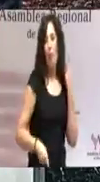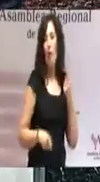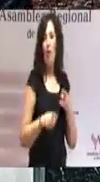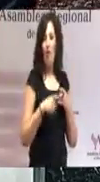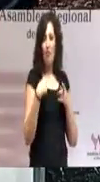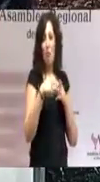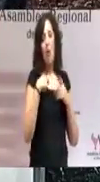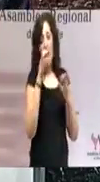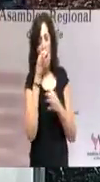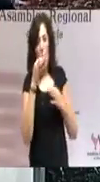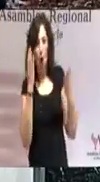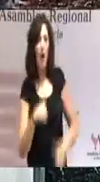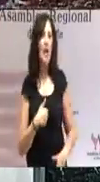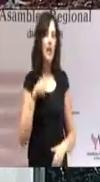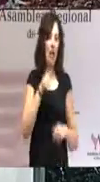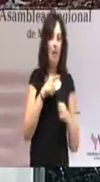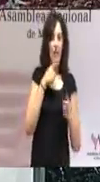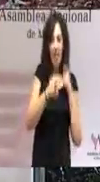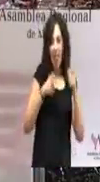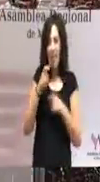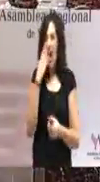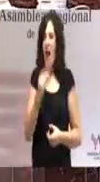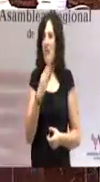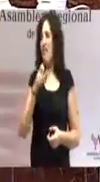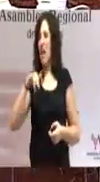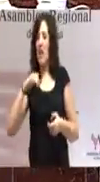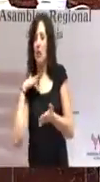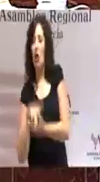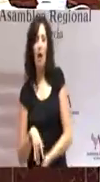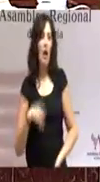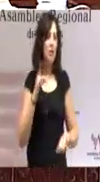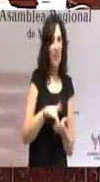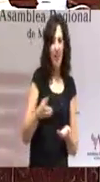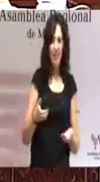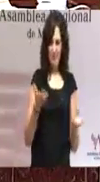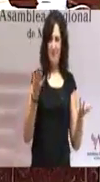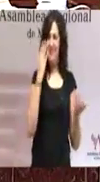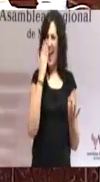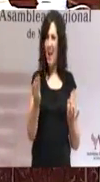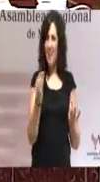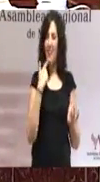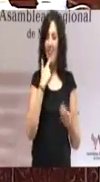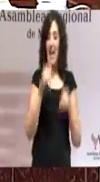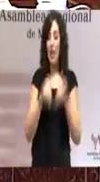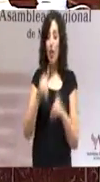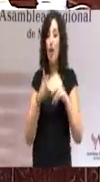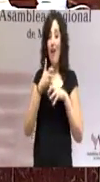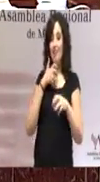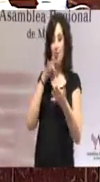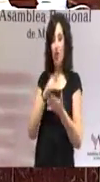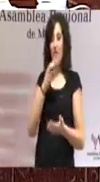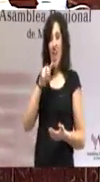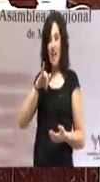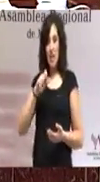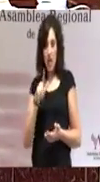no tiene rigor, el AVE está en Beniel. El AVE, dijo usted, antes de las elecciones autonómicas, que estaba ya en